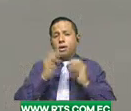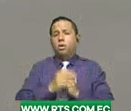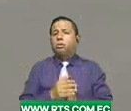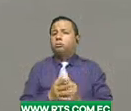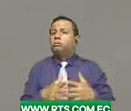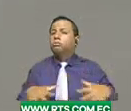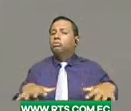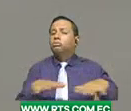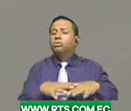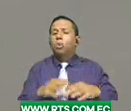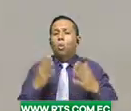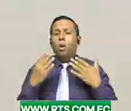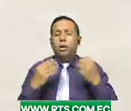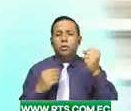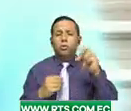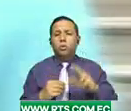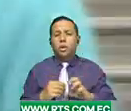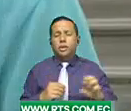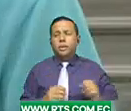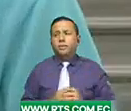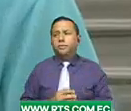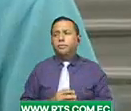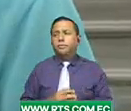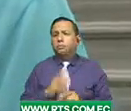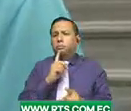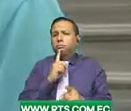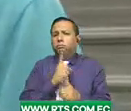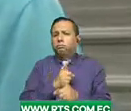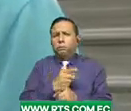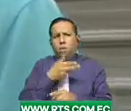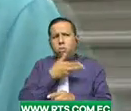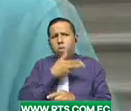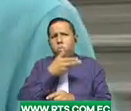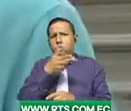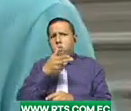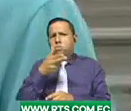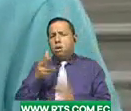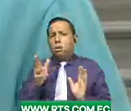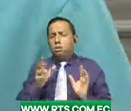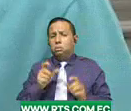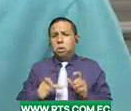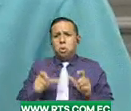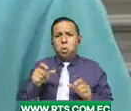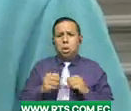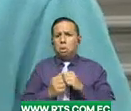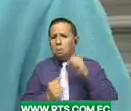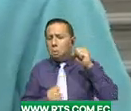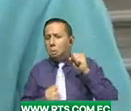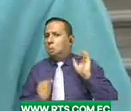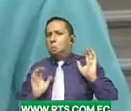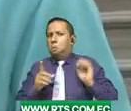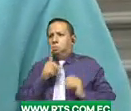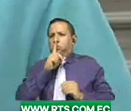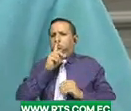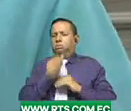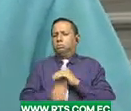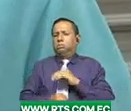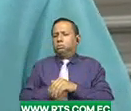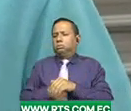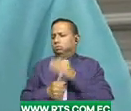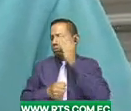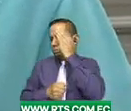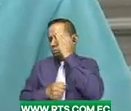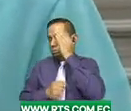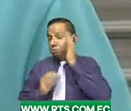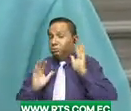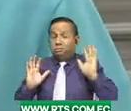del suburbio de Guayaquil. Solo los tiros nomás, porque cuando hay tiros nadie sale. No sé dónde serán ellos, porque yo solamente vi los tiros nomás y